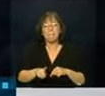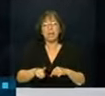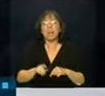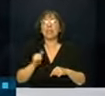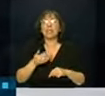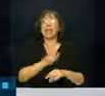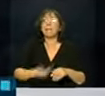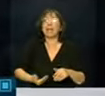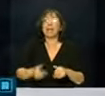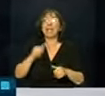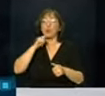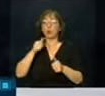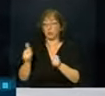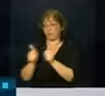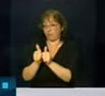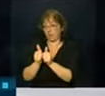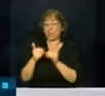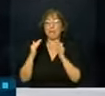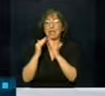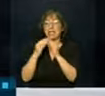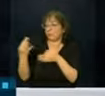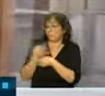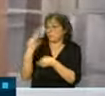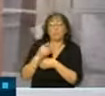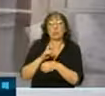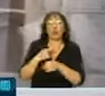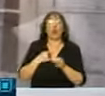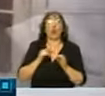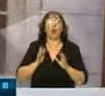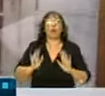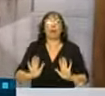maestra de ruso sentada frente a mí en mi casa, porque si no, no llegaba.